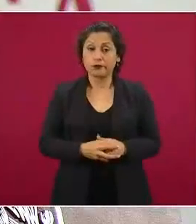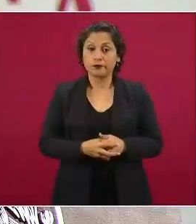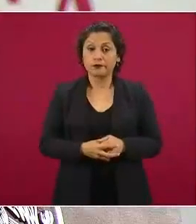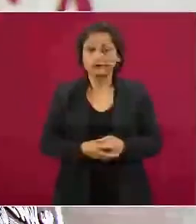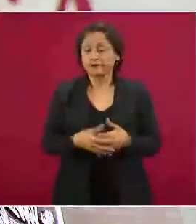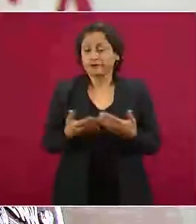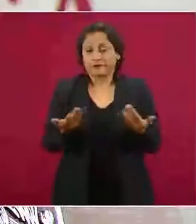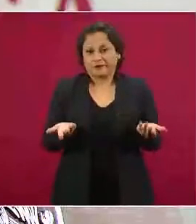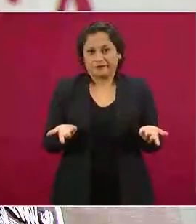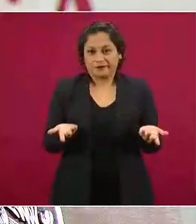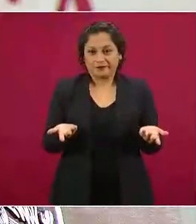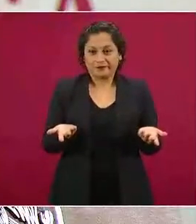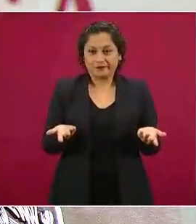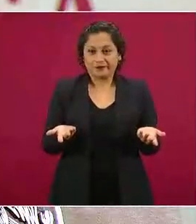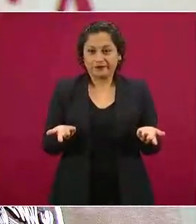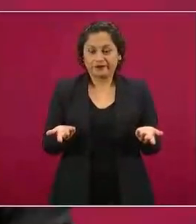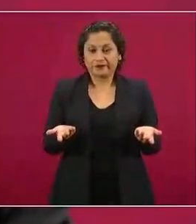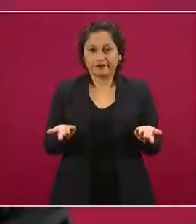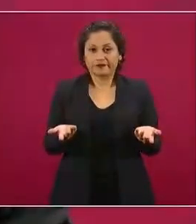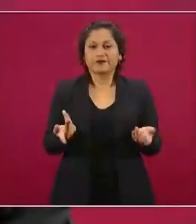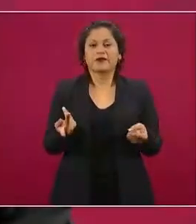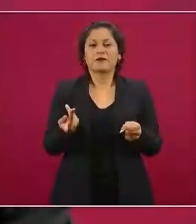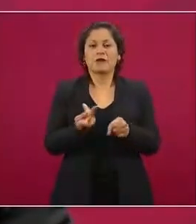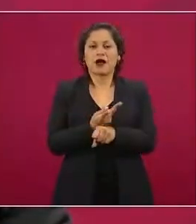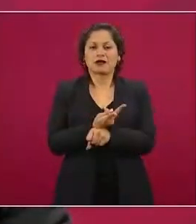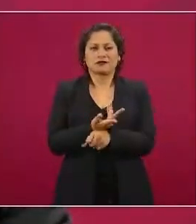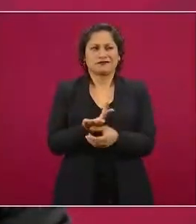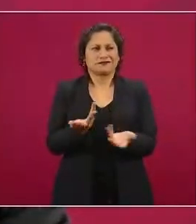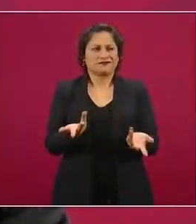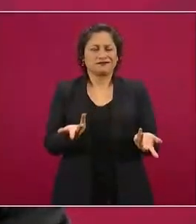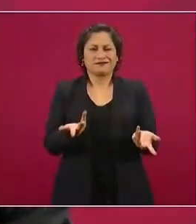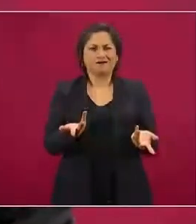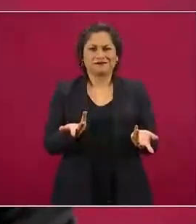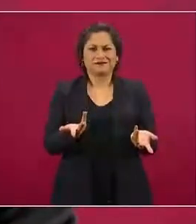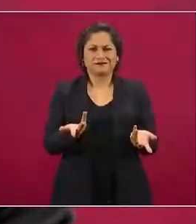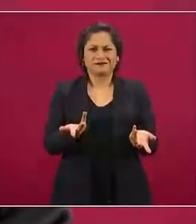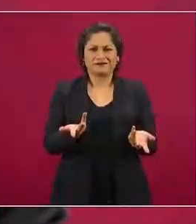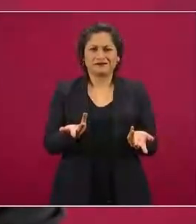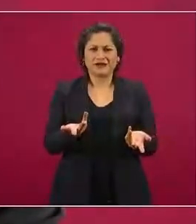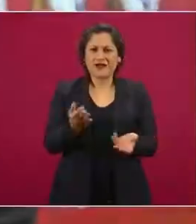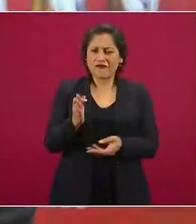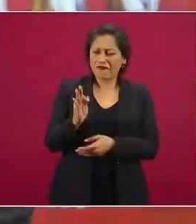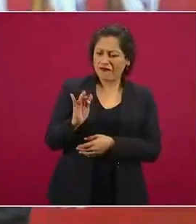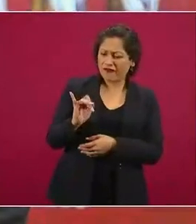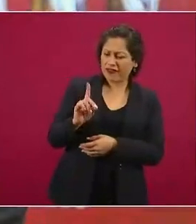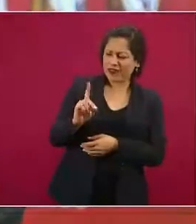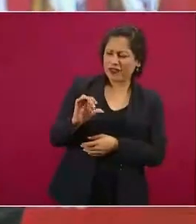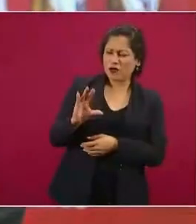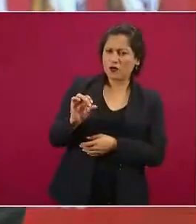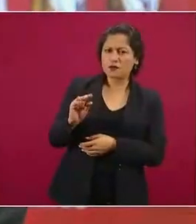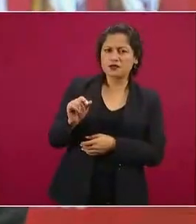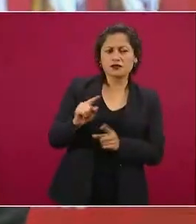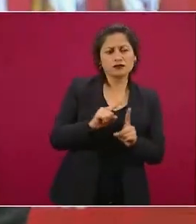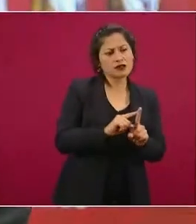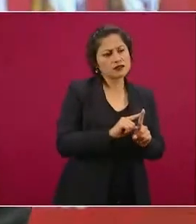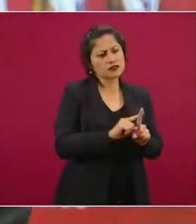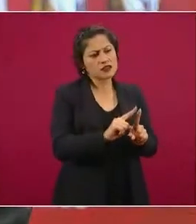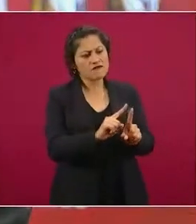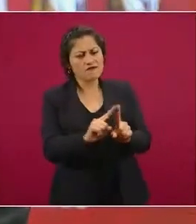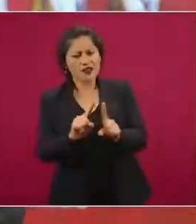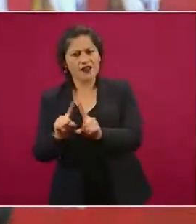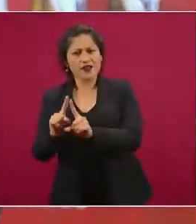¿Cómo es posible que haya tantos fideicomisos